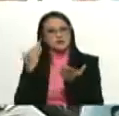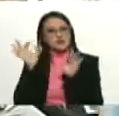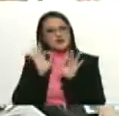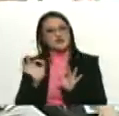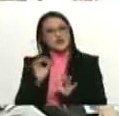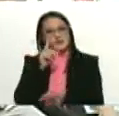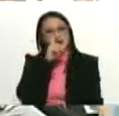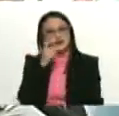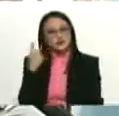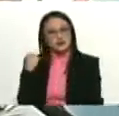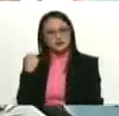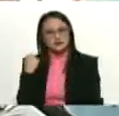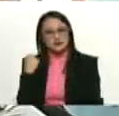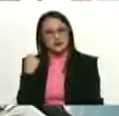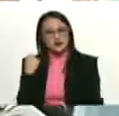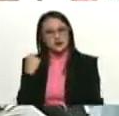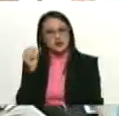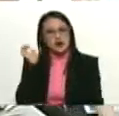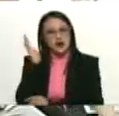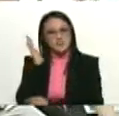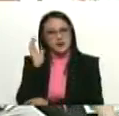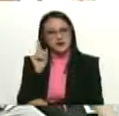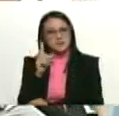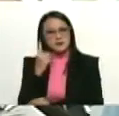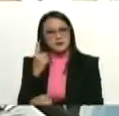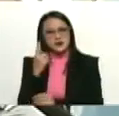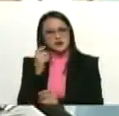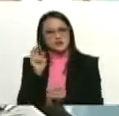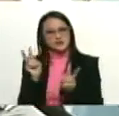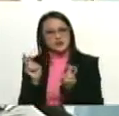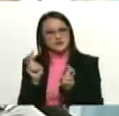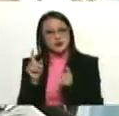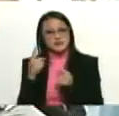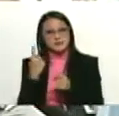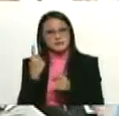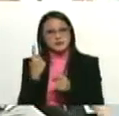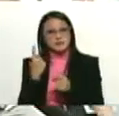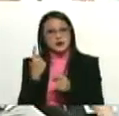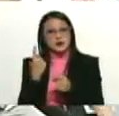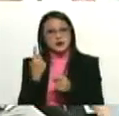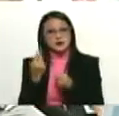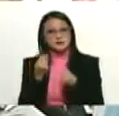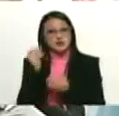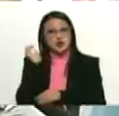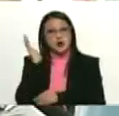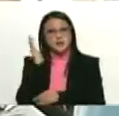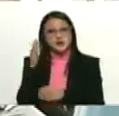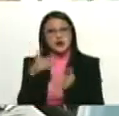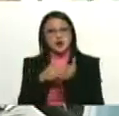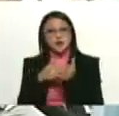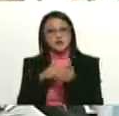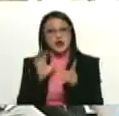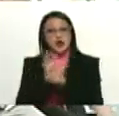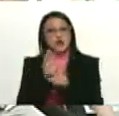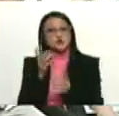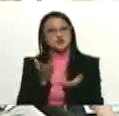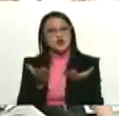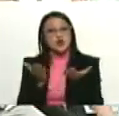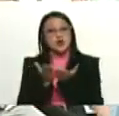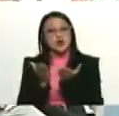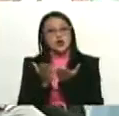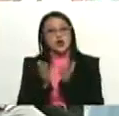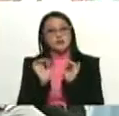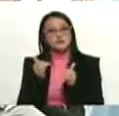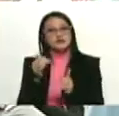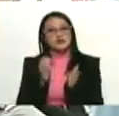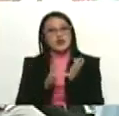pasado con campañas de primera línea. La primera que desarrollamos fue la campaña contra el acoso escolar, que iniciamos en abril del